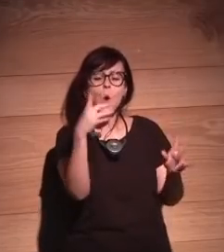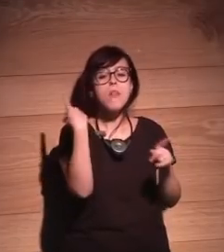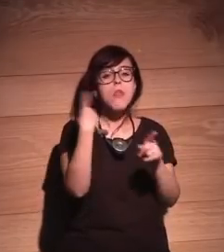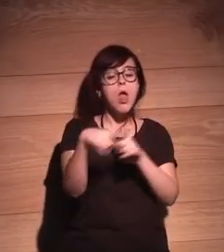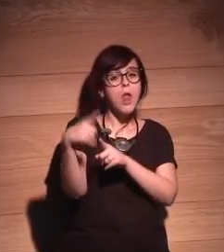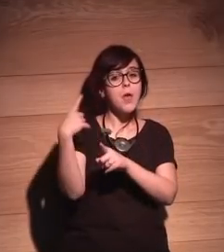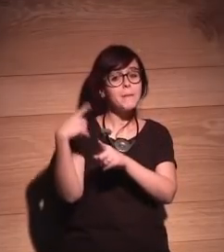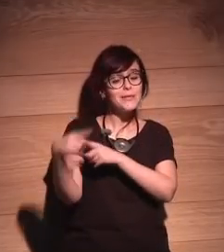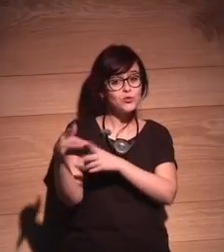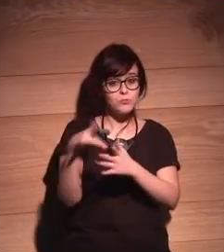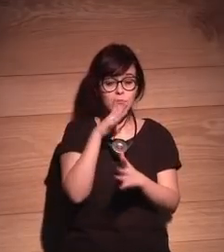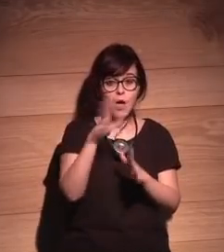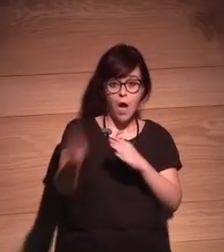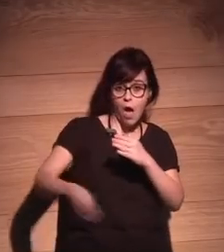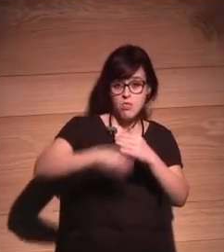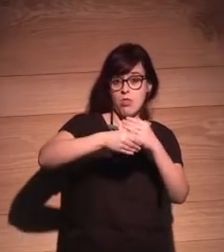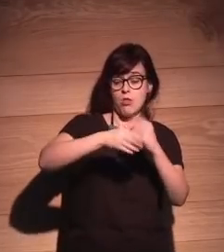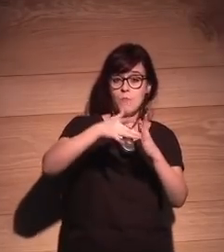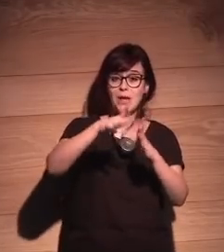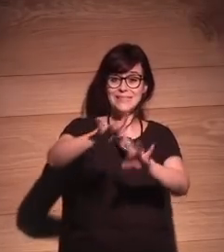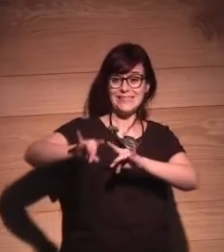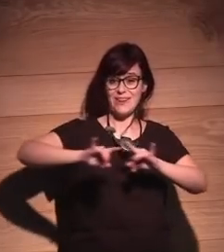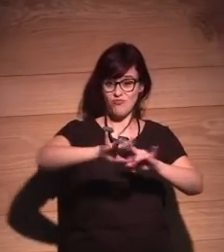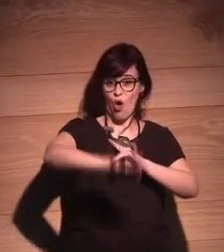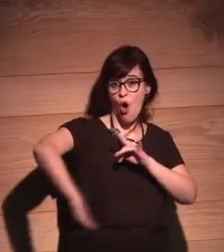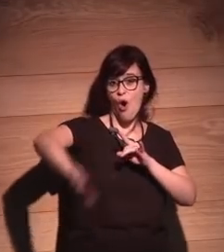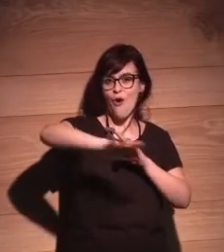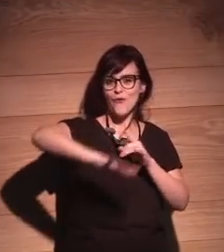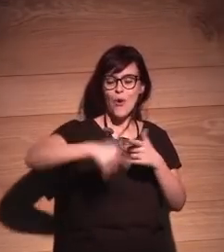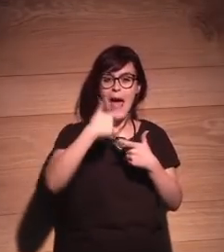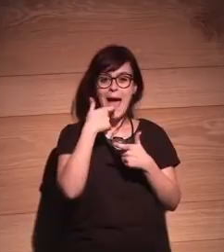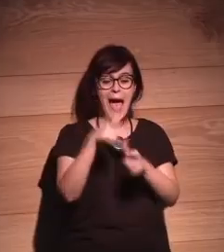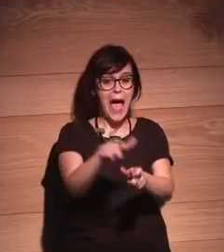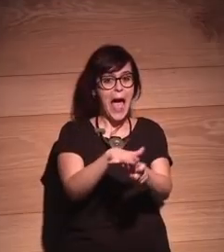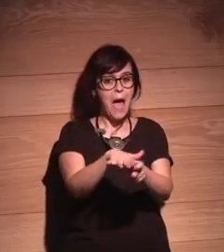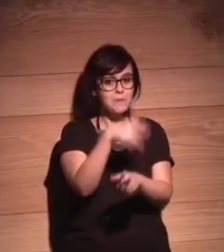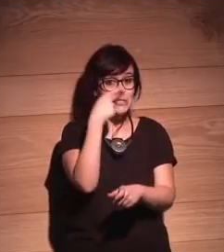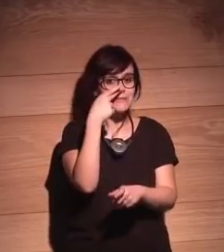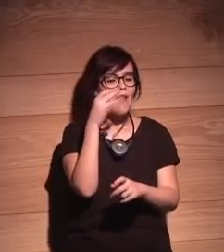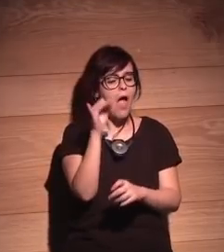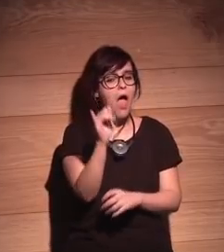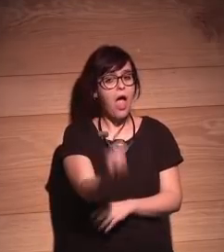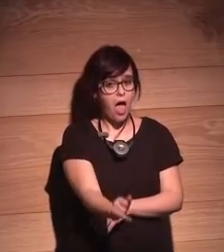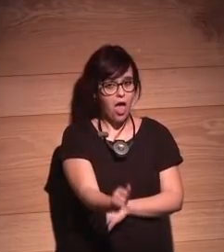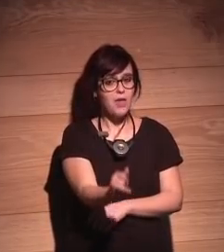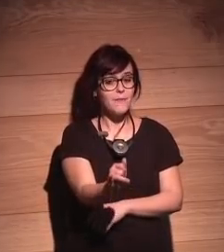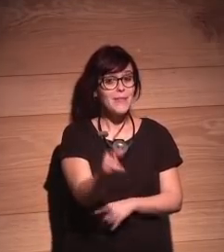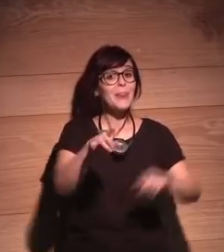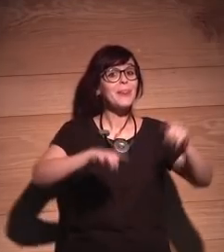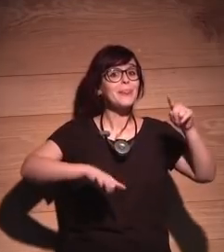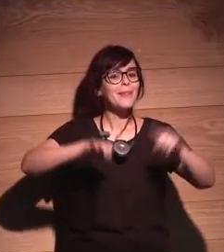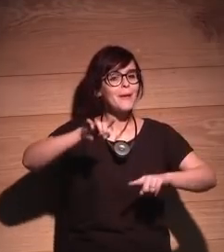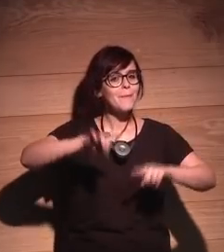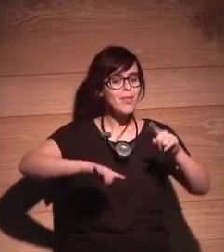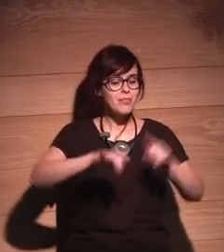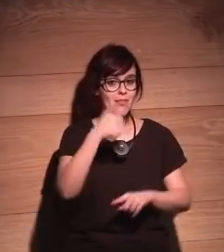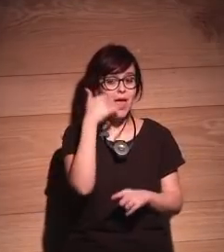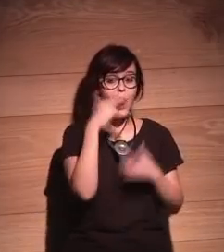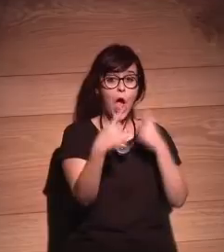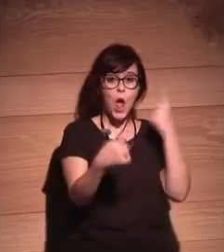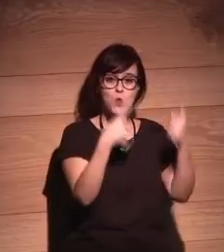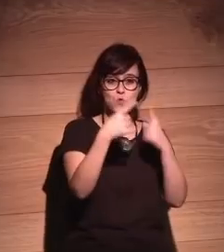elemento que te voy a añadir. Como ese territorio existe y como ese interés sí que existe, eso es evidente. Quien se está apropiando de